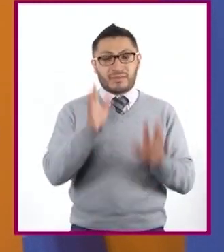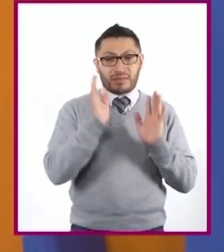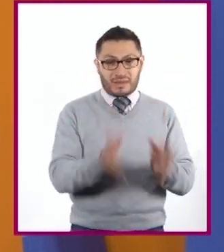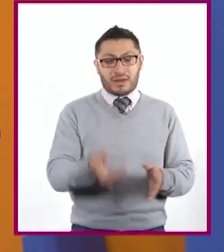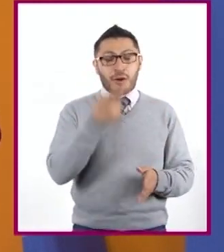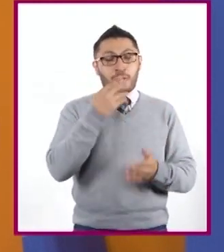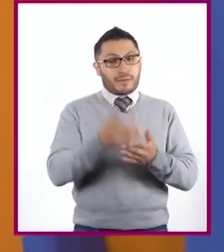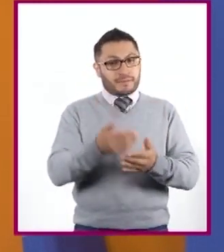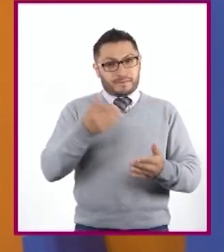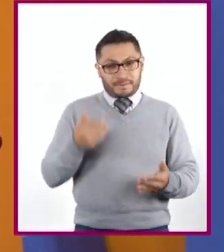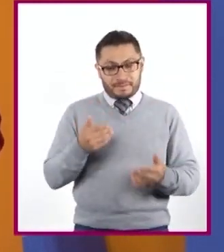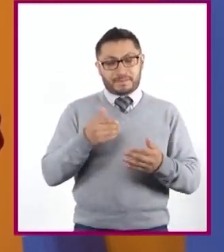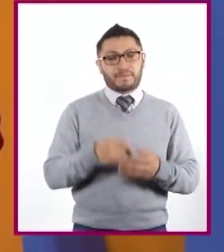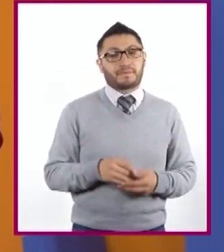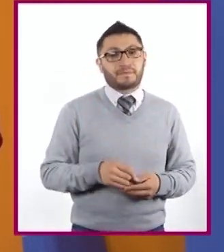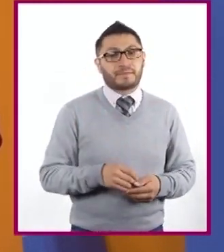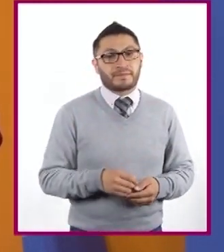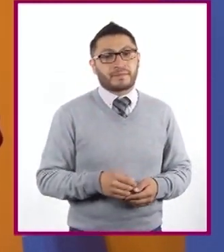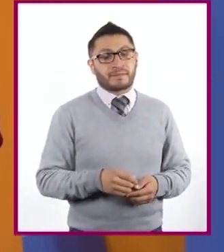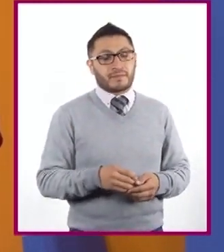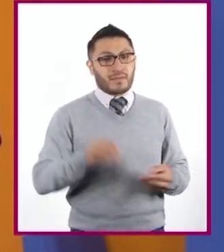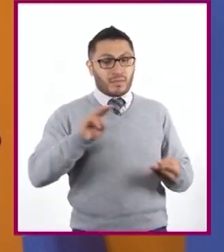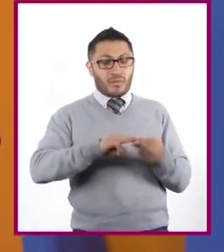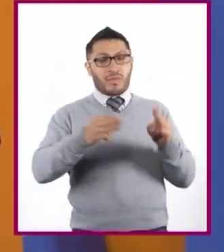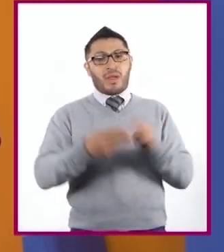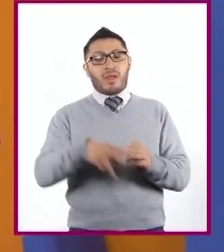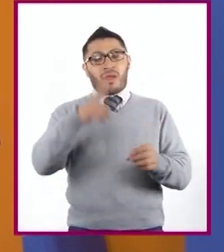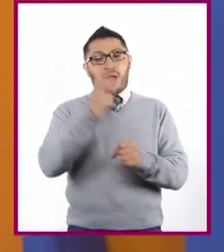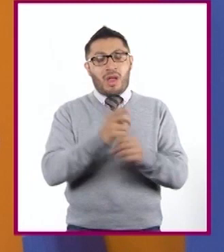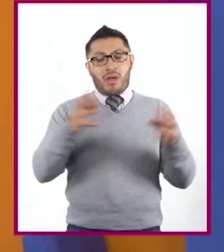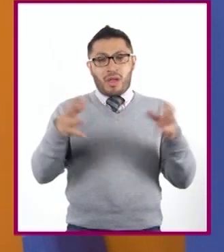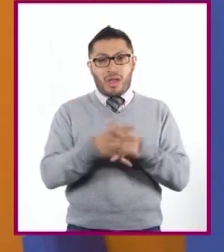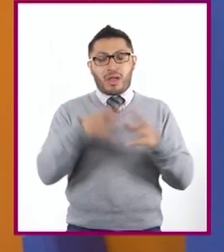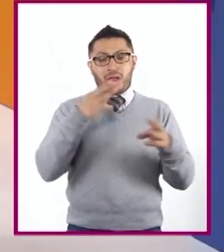trabajado con anterioridad: las causas de la Segunda Guerra